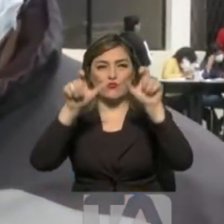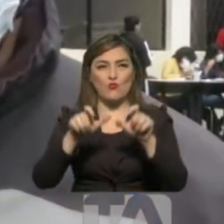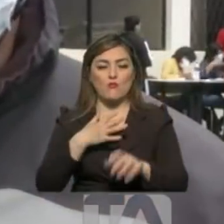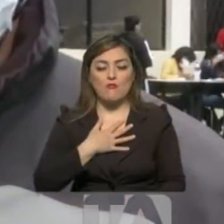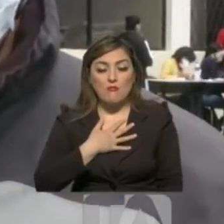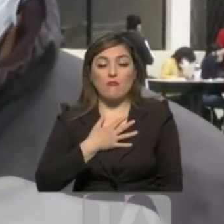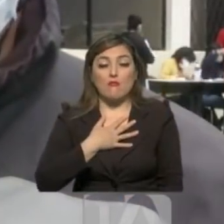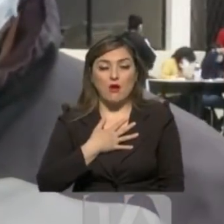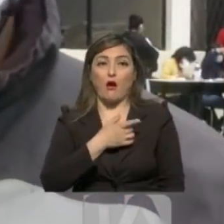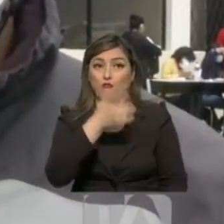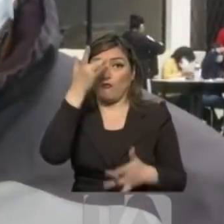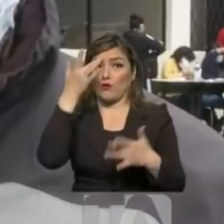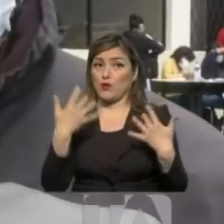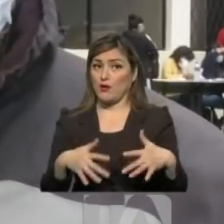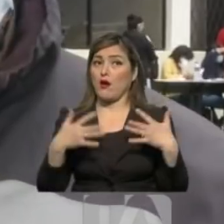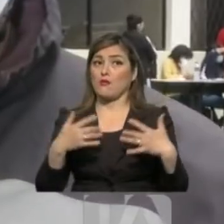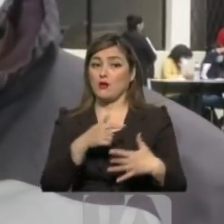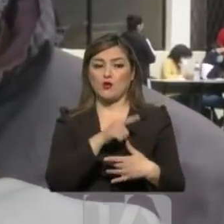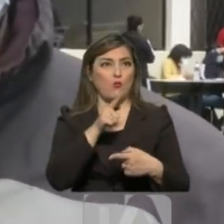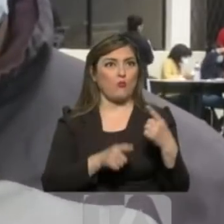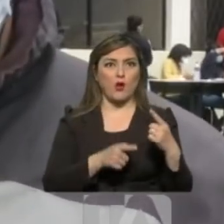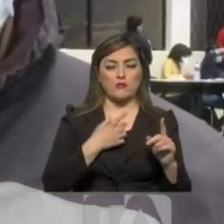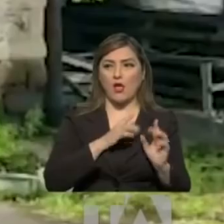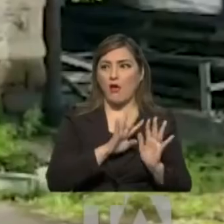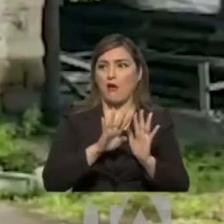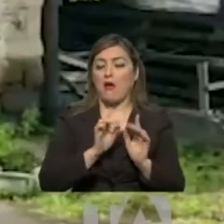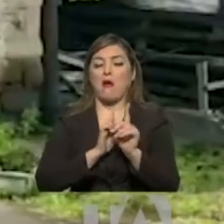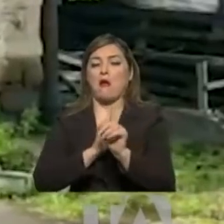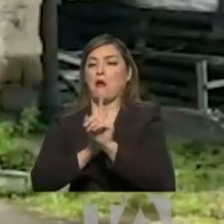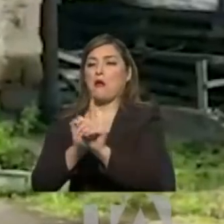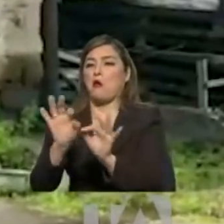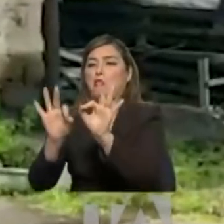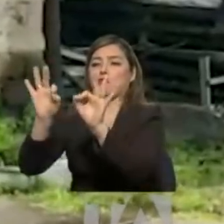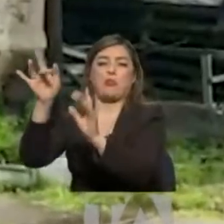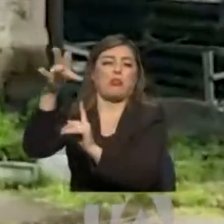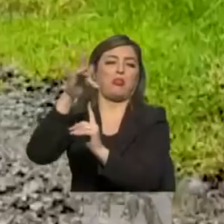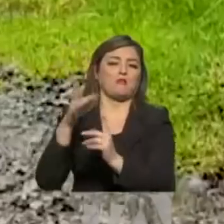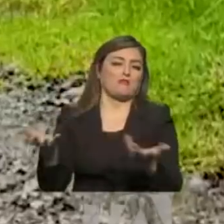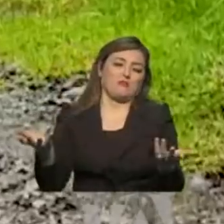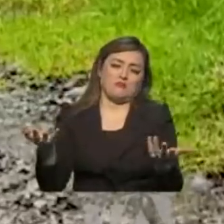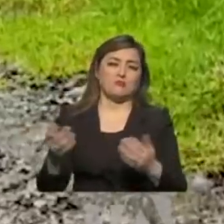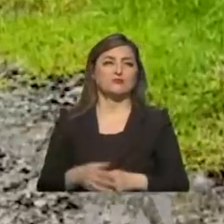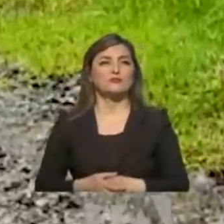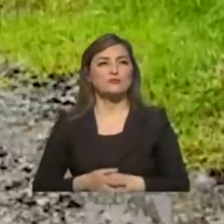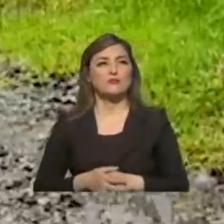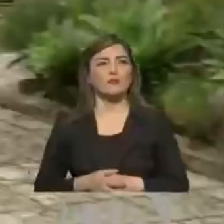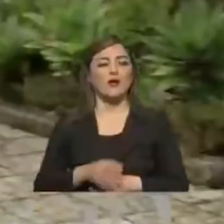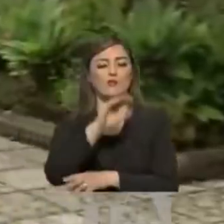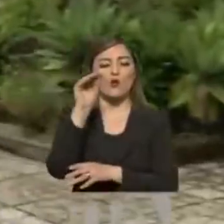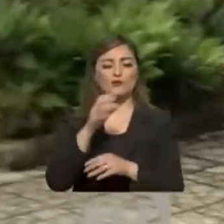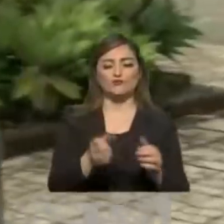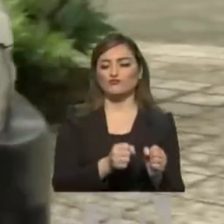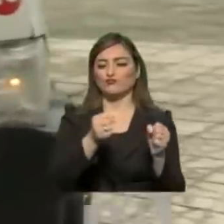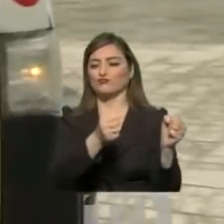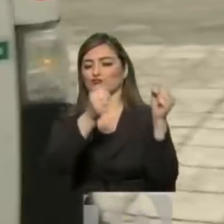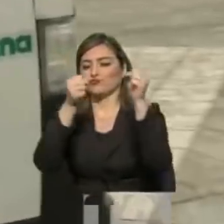obstructiva crónica, entonces ella no podía estar muy expuesta. Con la ayuda de voluntarios lograron trasladarla en una ambulancia hasta la